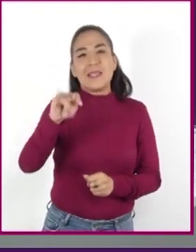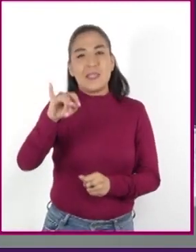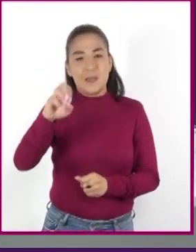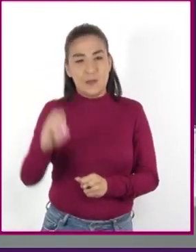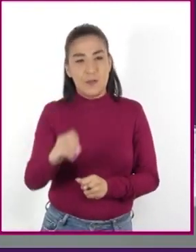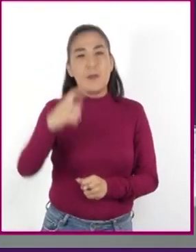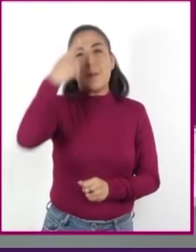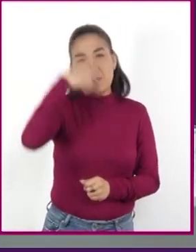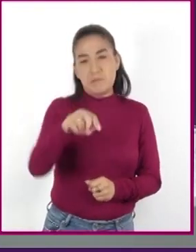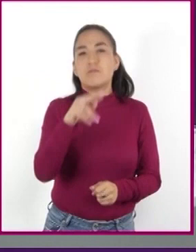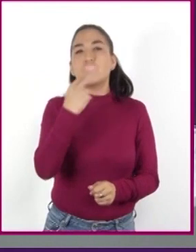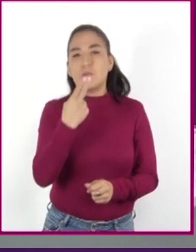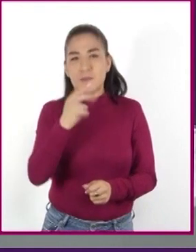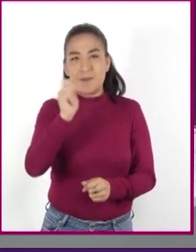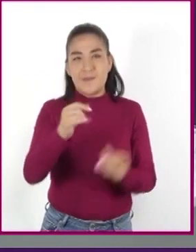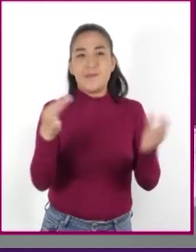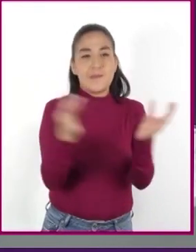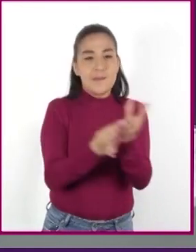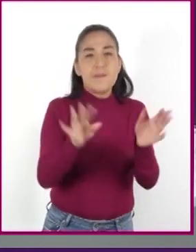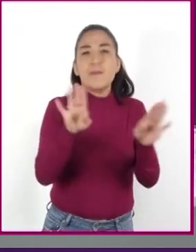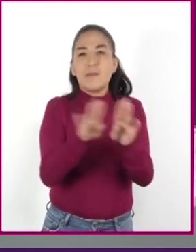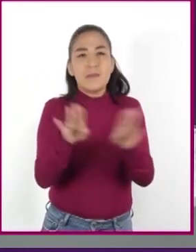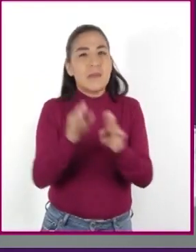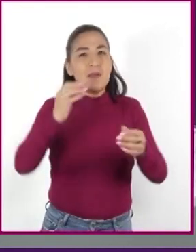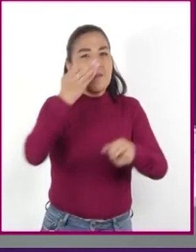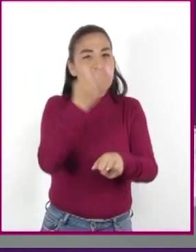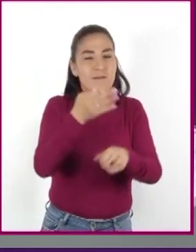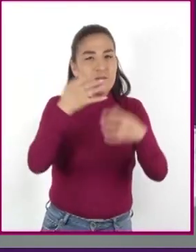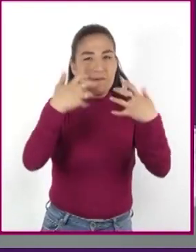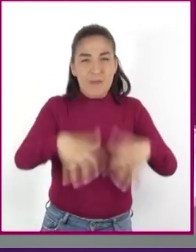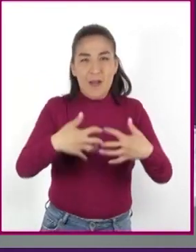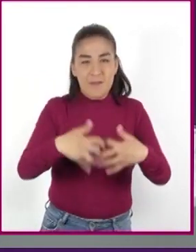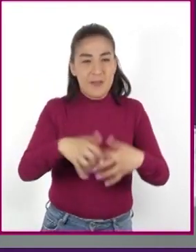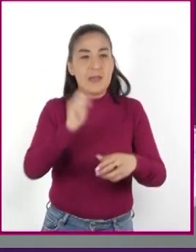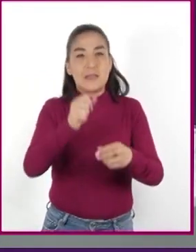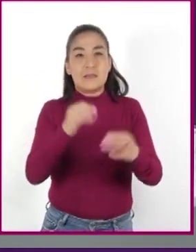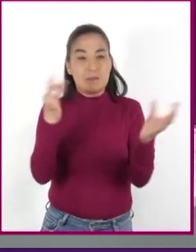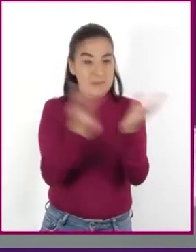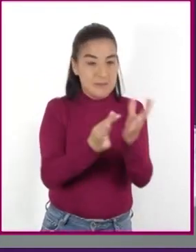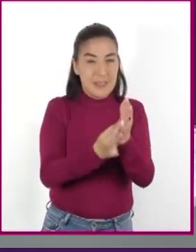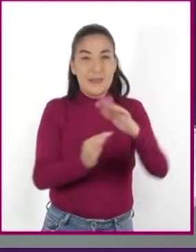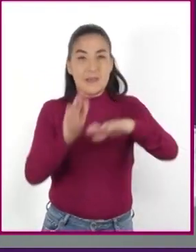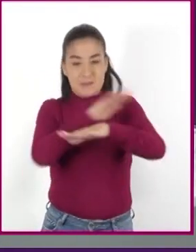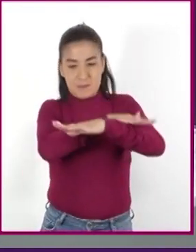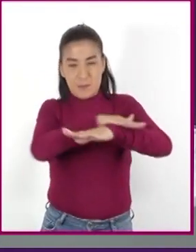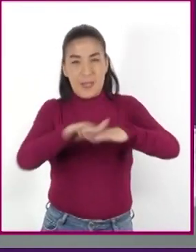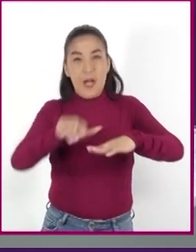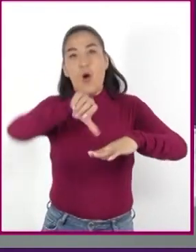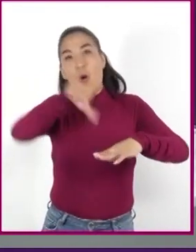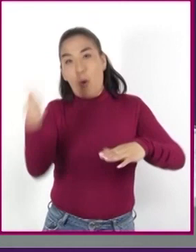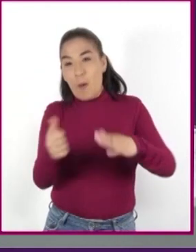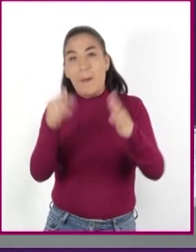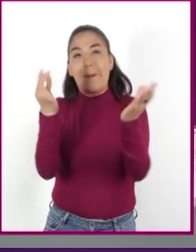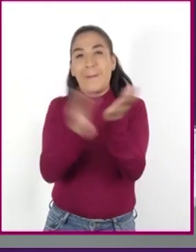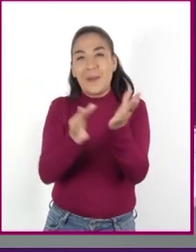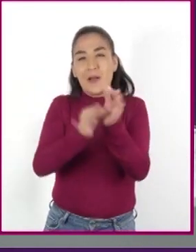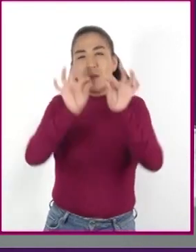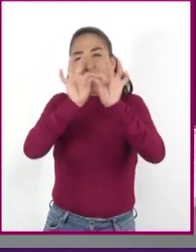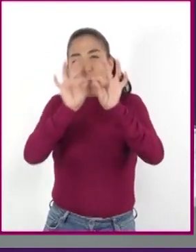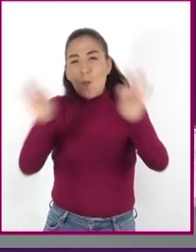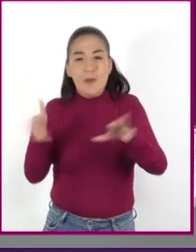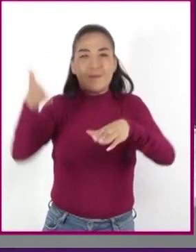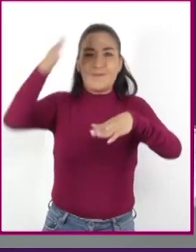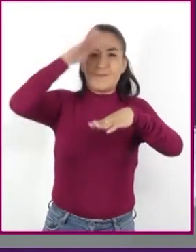para galvanizar metales, es decir, cubrir un metal con una ligera capa de otro metal para evitar la